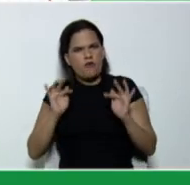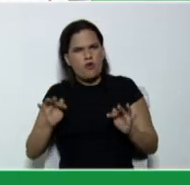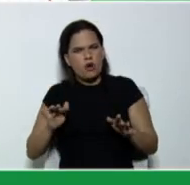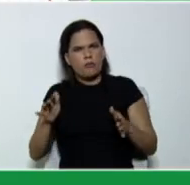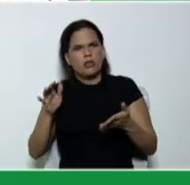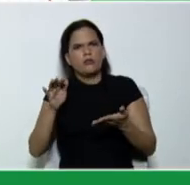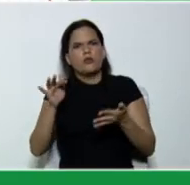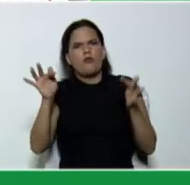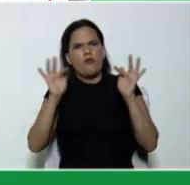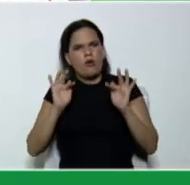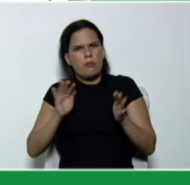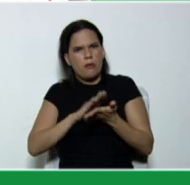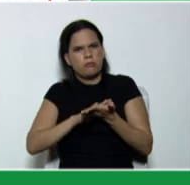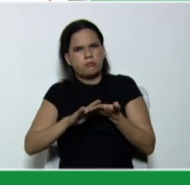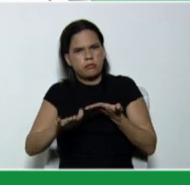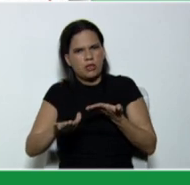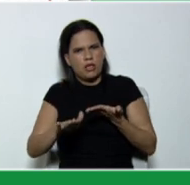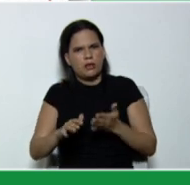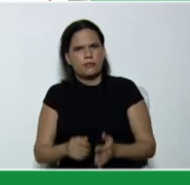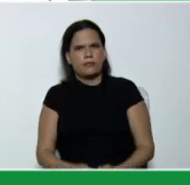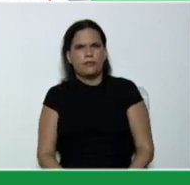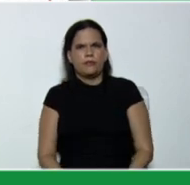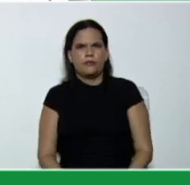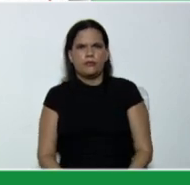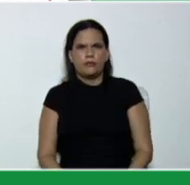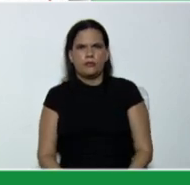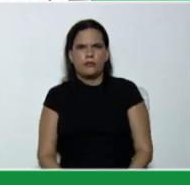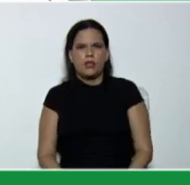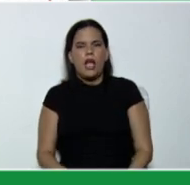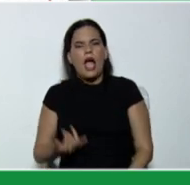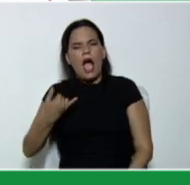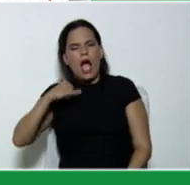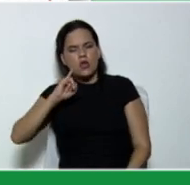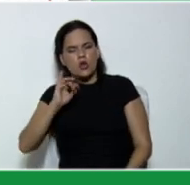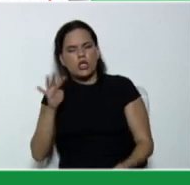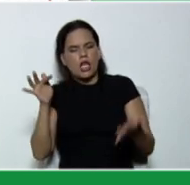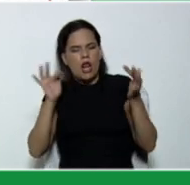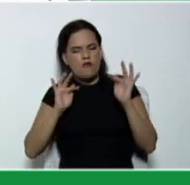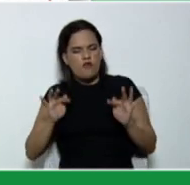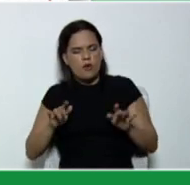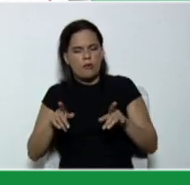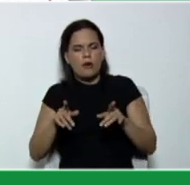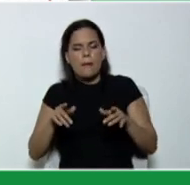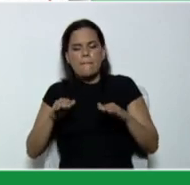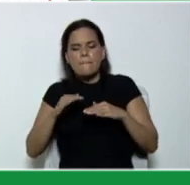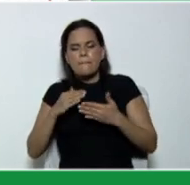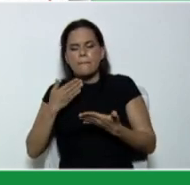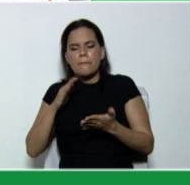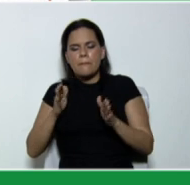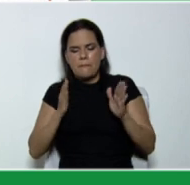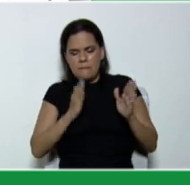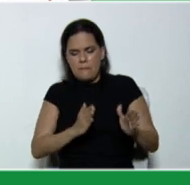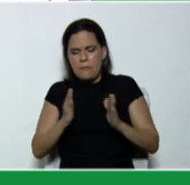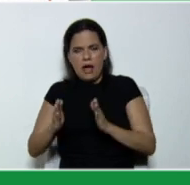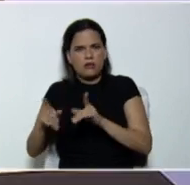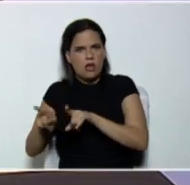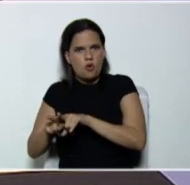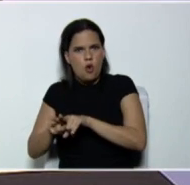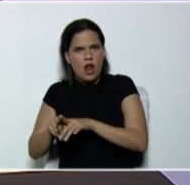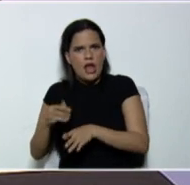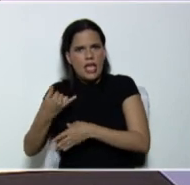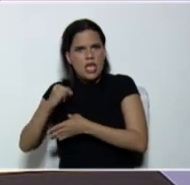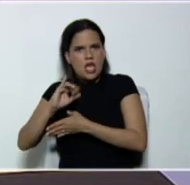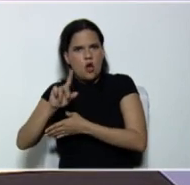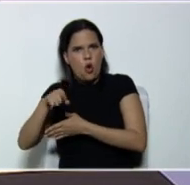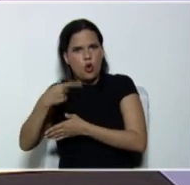Tenemos los polígonos regulares, que son los que tienen todas sus partes iguales, y los polígonos irregulares, que tienen sus partes desiguales.